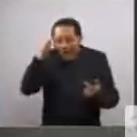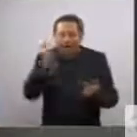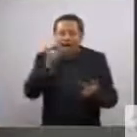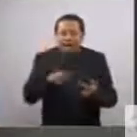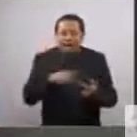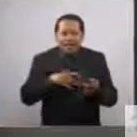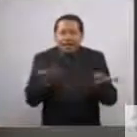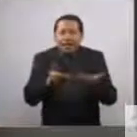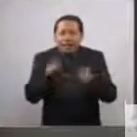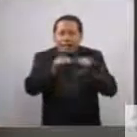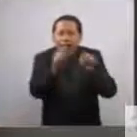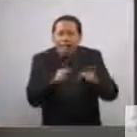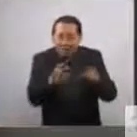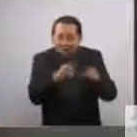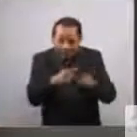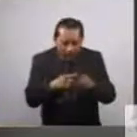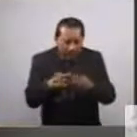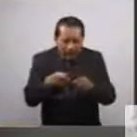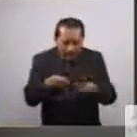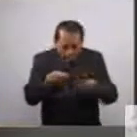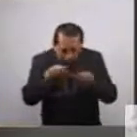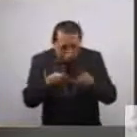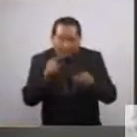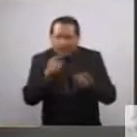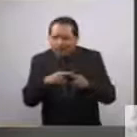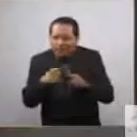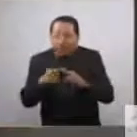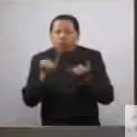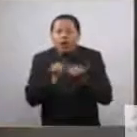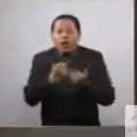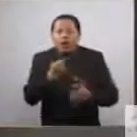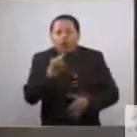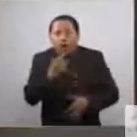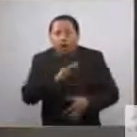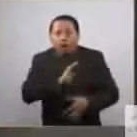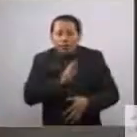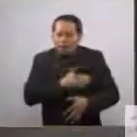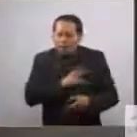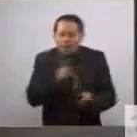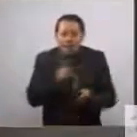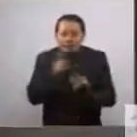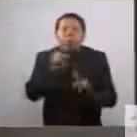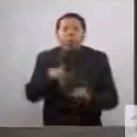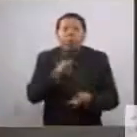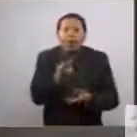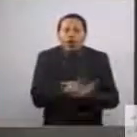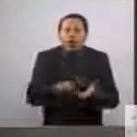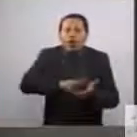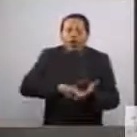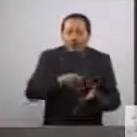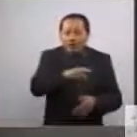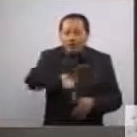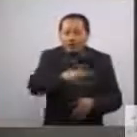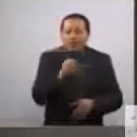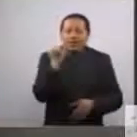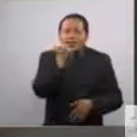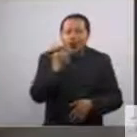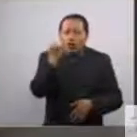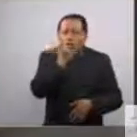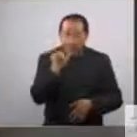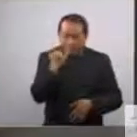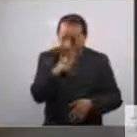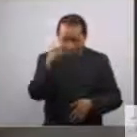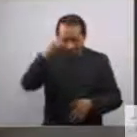sus artesanías y los escuchamos hablar perfecto el español, pero también su idioma nativo! Y aparte,